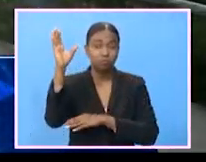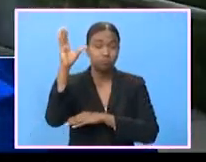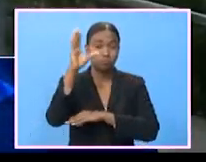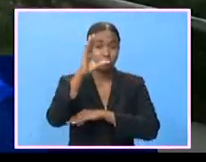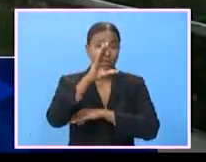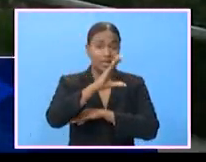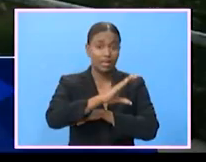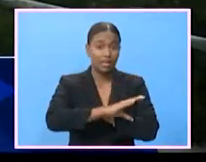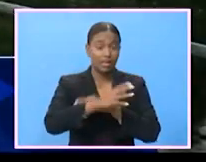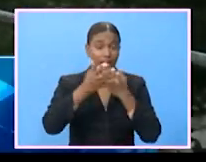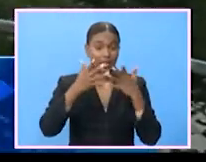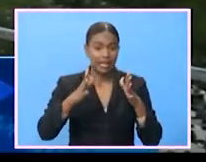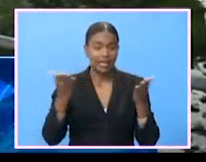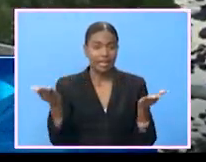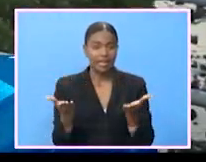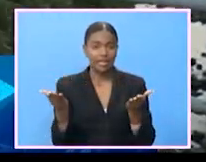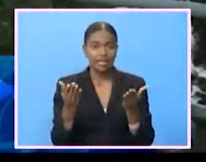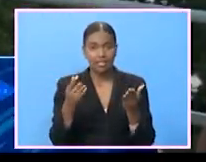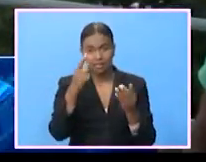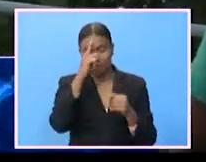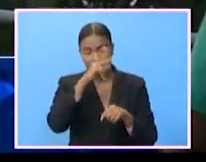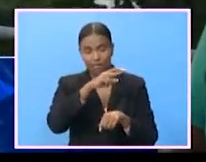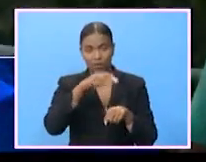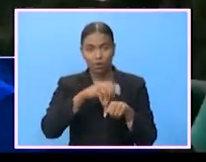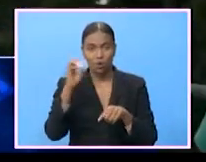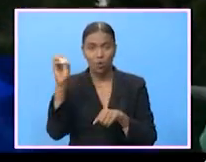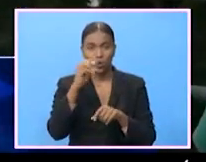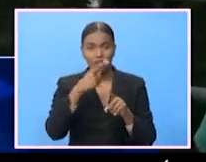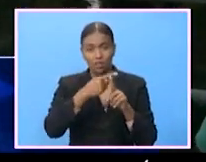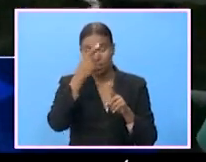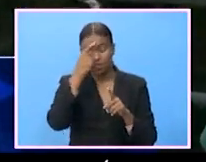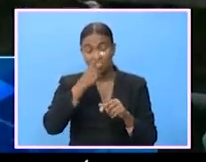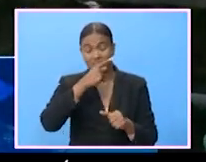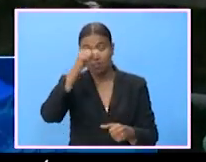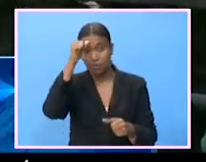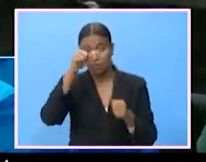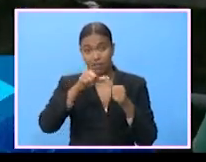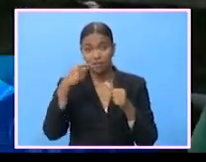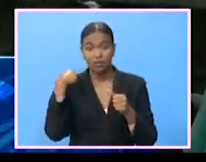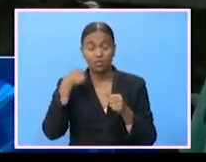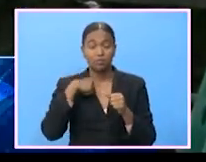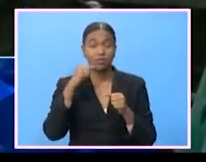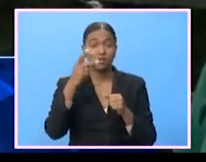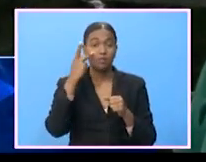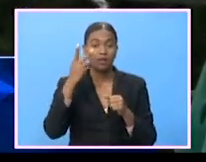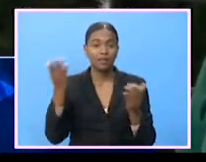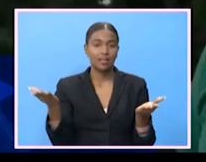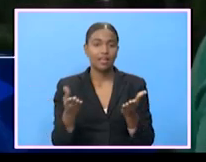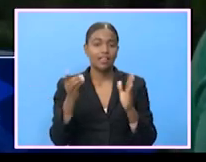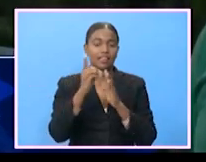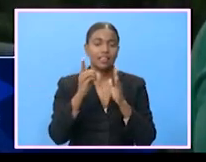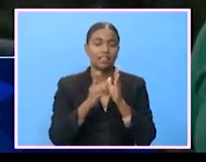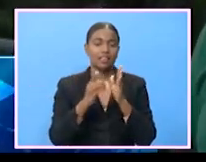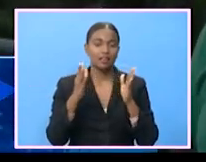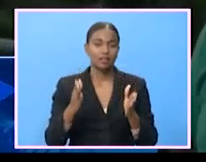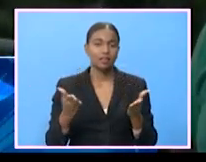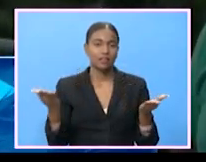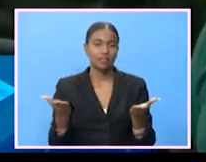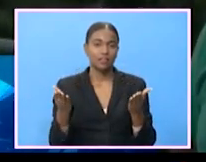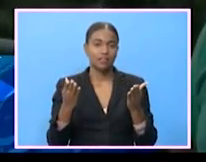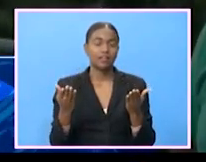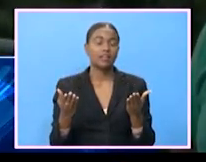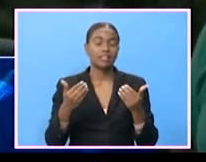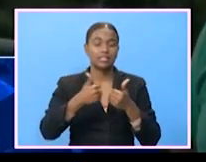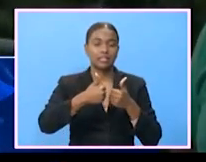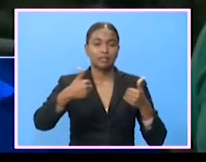nos despide acá en esta parte oeste del país. Recordarles que estamos pues en la zona limítrofe acá en Dajabón, que